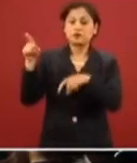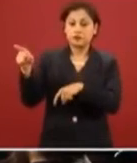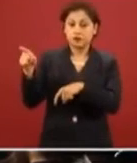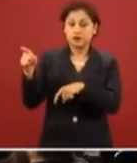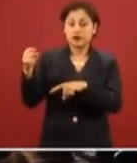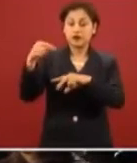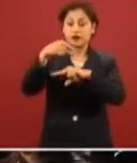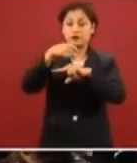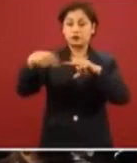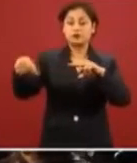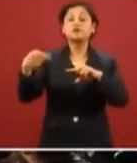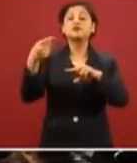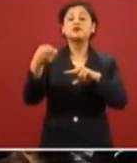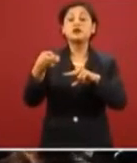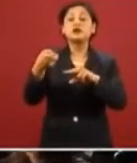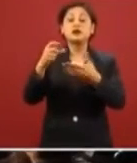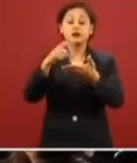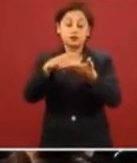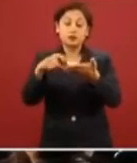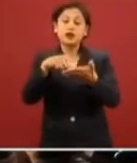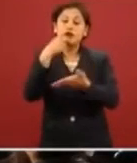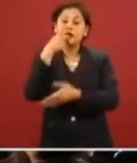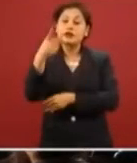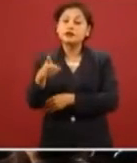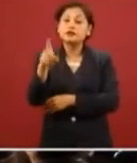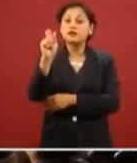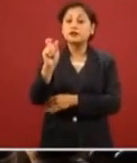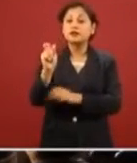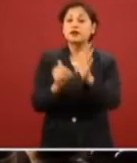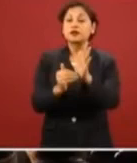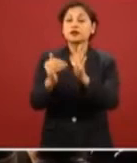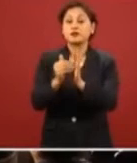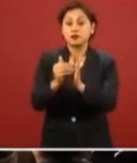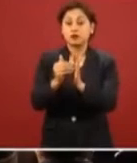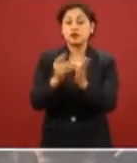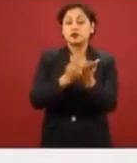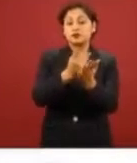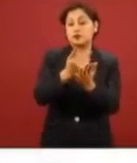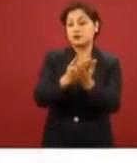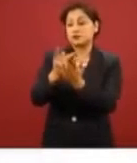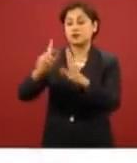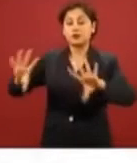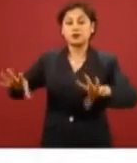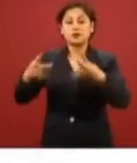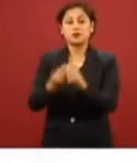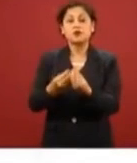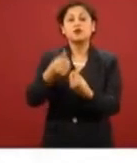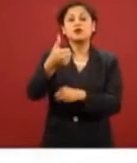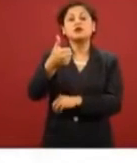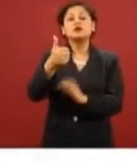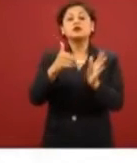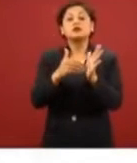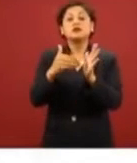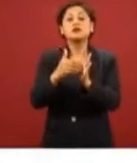del billete donde está estipulando que son 20 millones, 100 premios de 20 millones, son 6 millones de cachitos que se van a